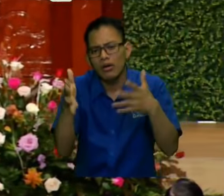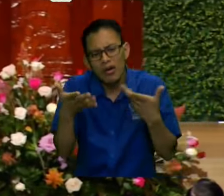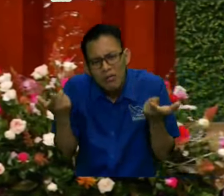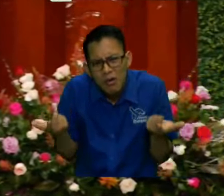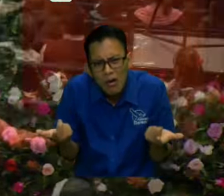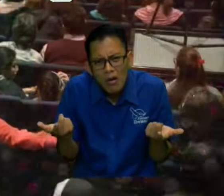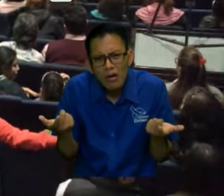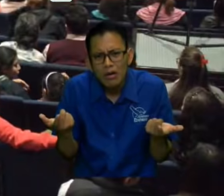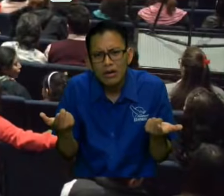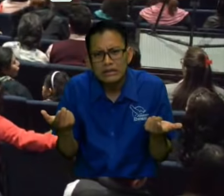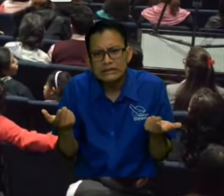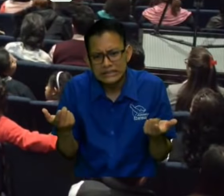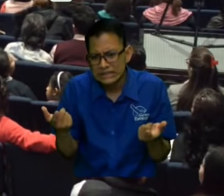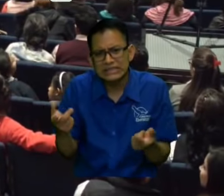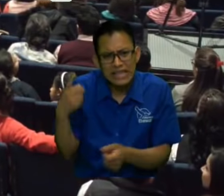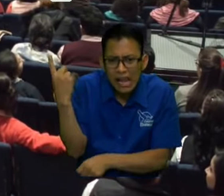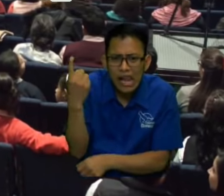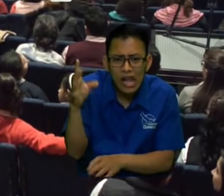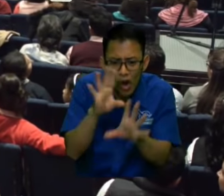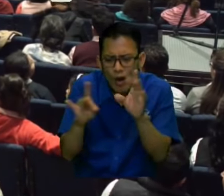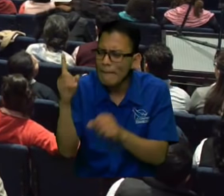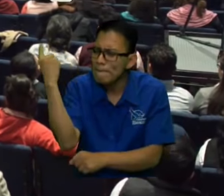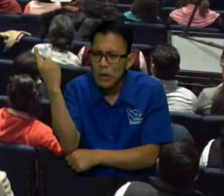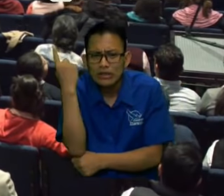Y todavía se atrevan